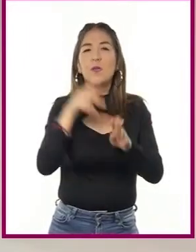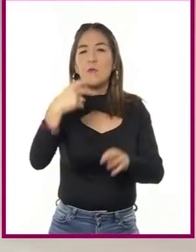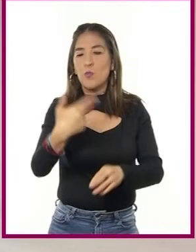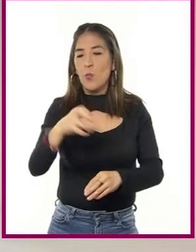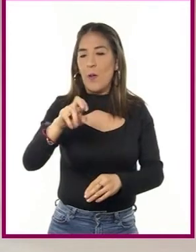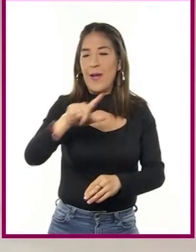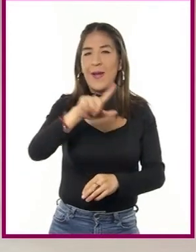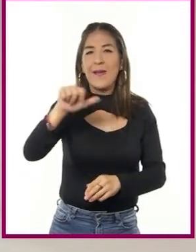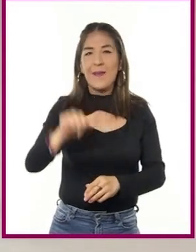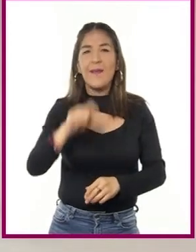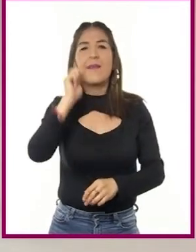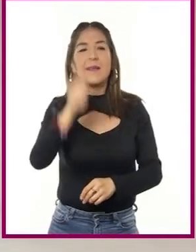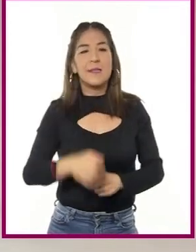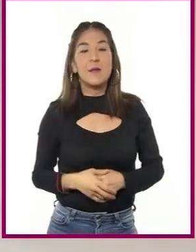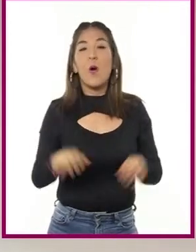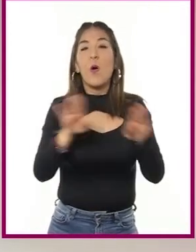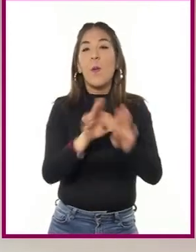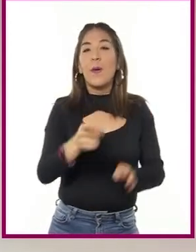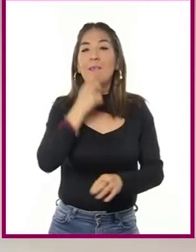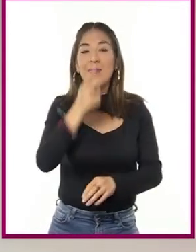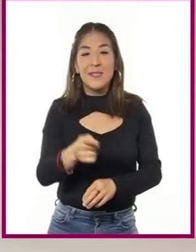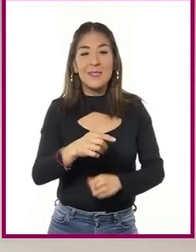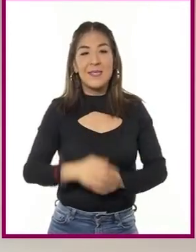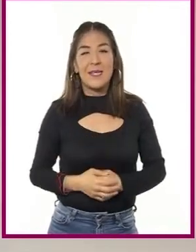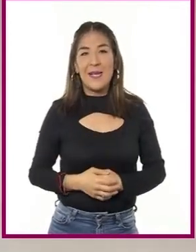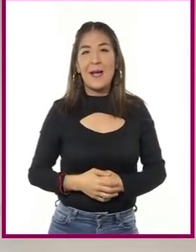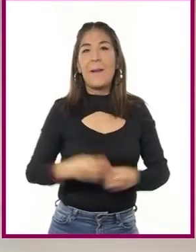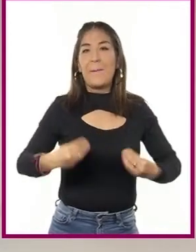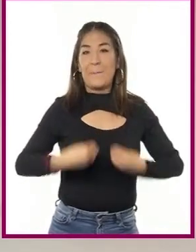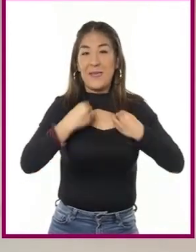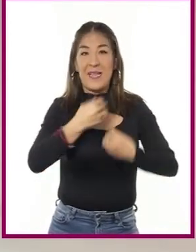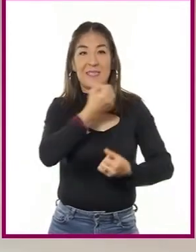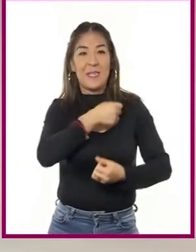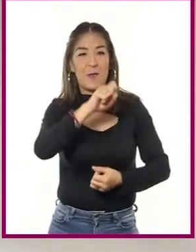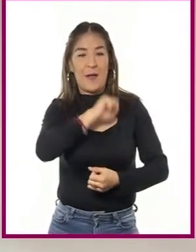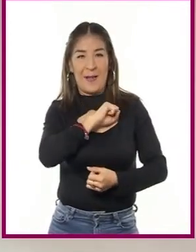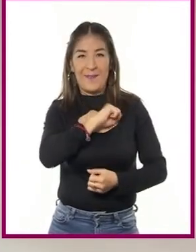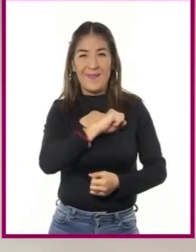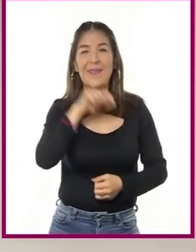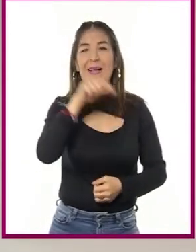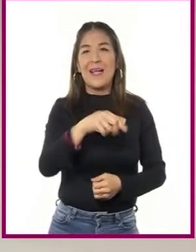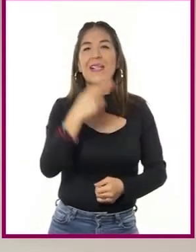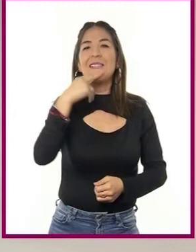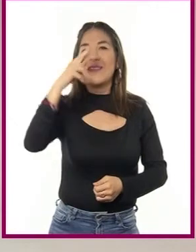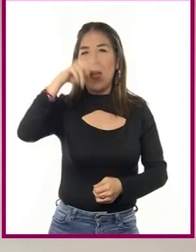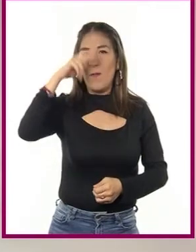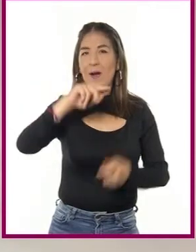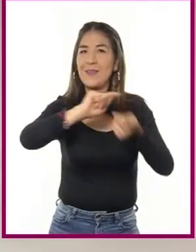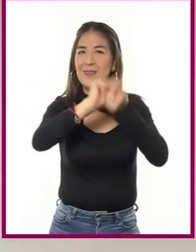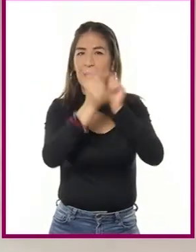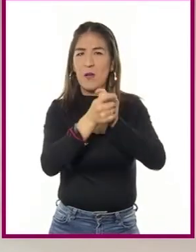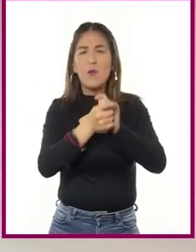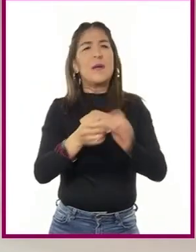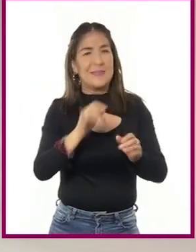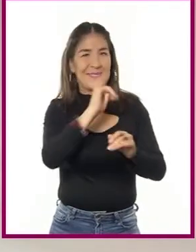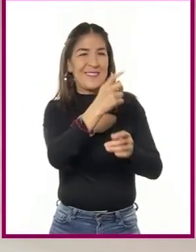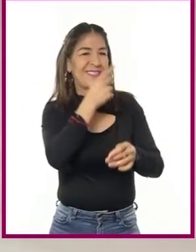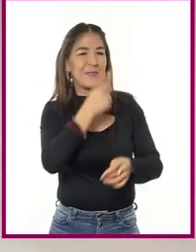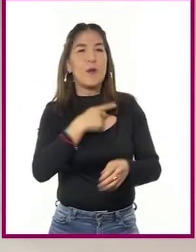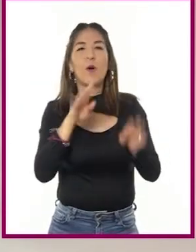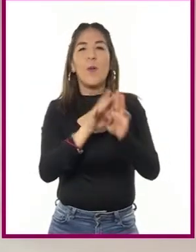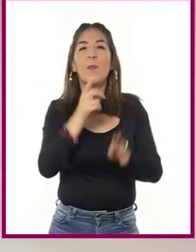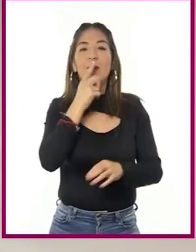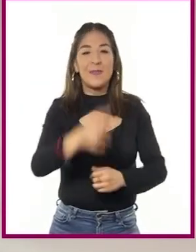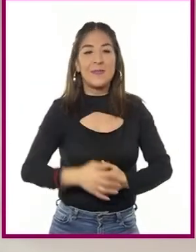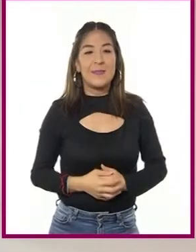enseñar cómo se dice vida saludable en náhuatl. ¡Órale! Por favor, enséñame cómo se dice vida saludable. Se